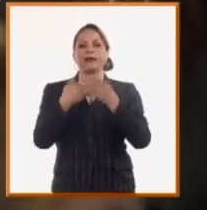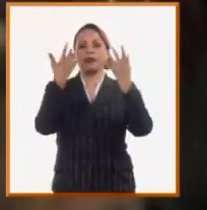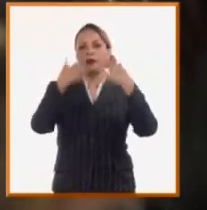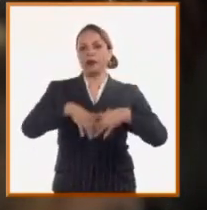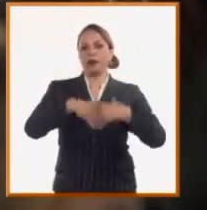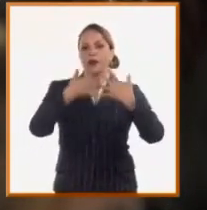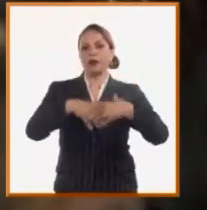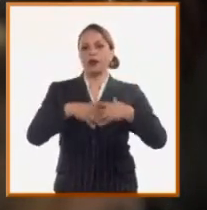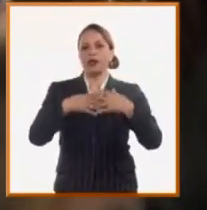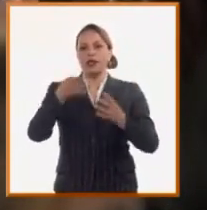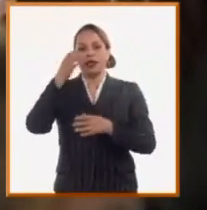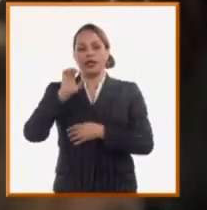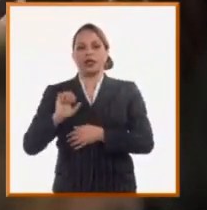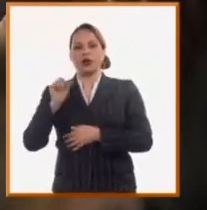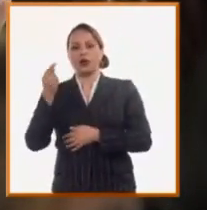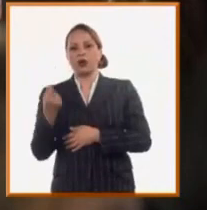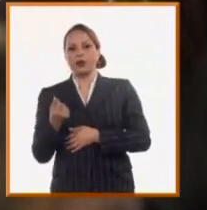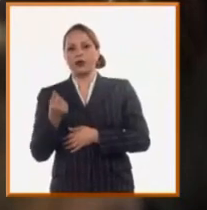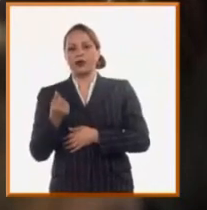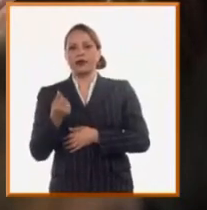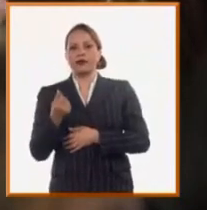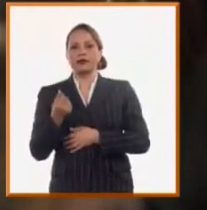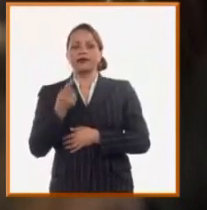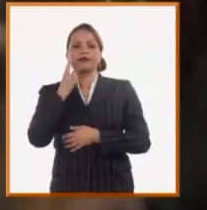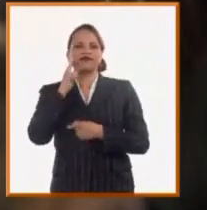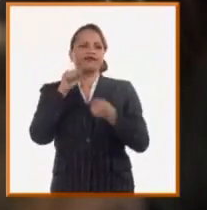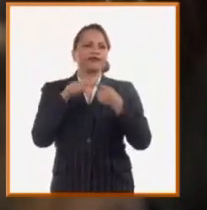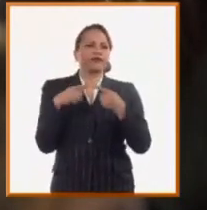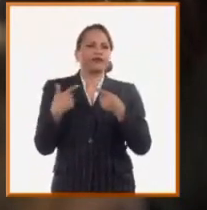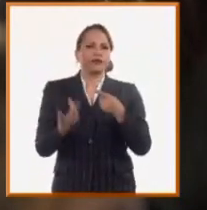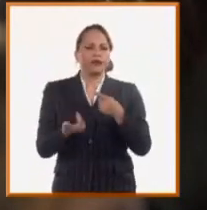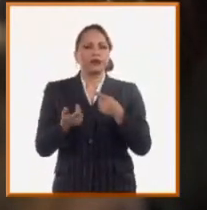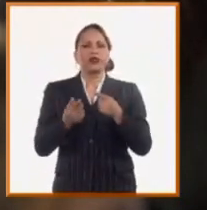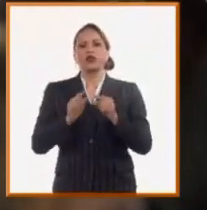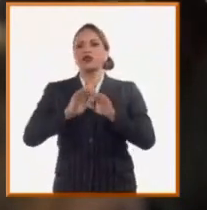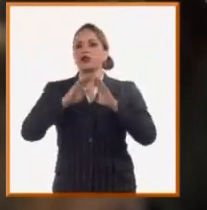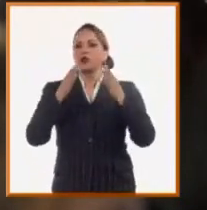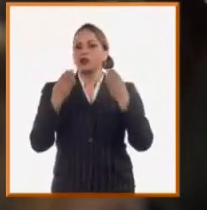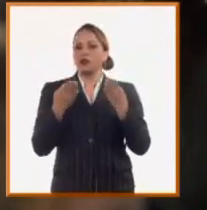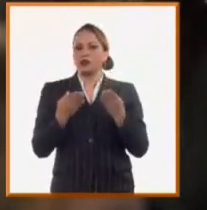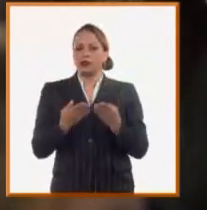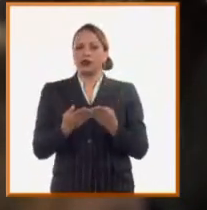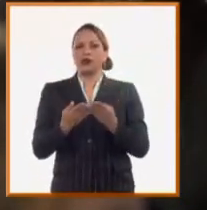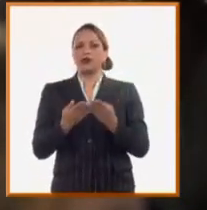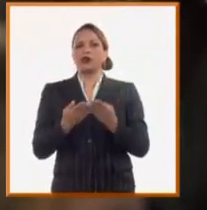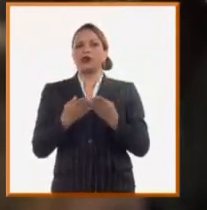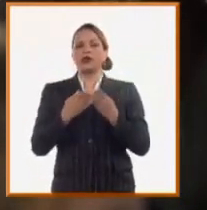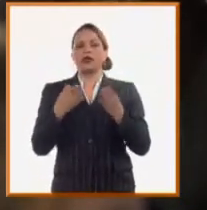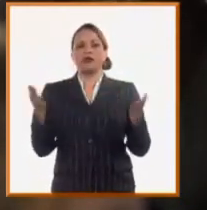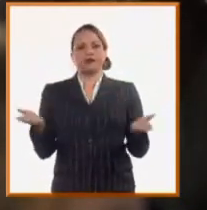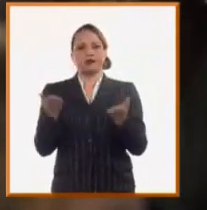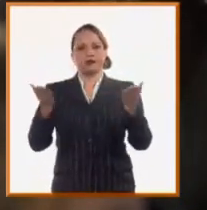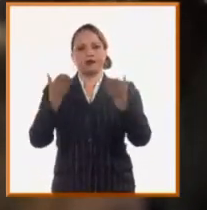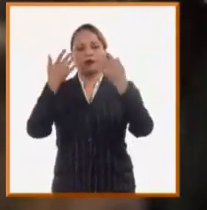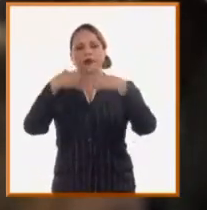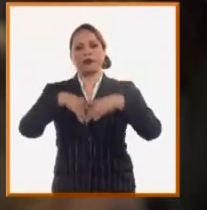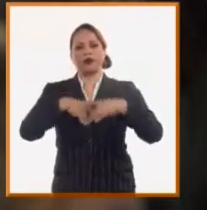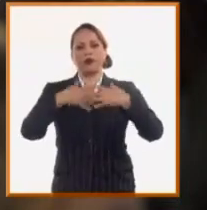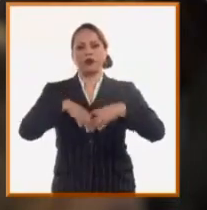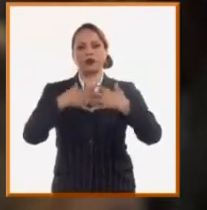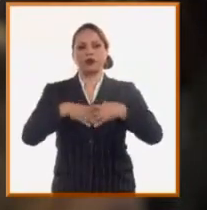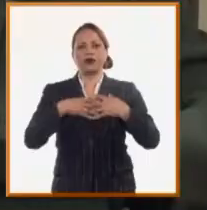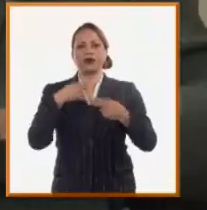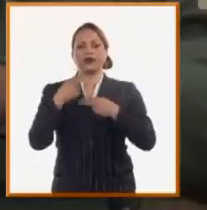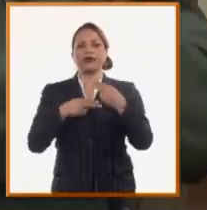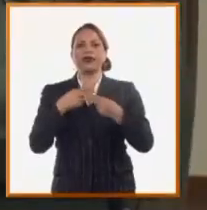productivo de nuestra economía, todo en el afán de hacer todo lo posible por producir y realizar